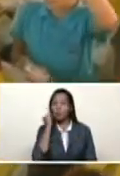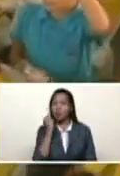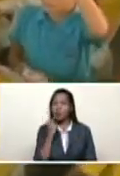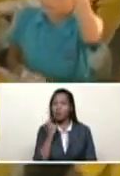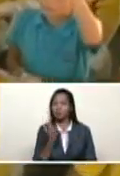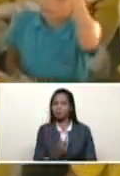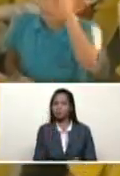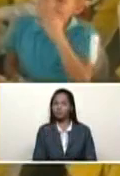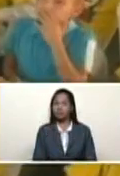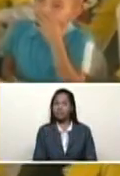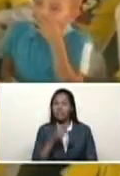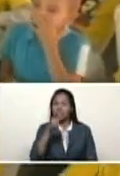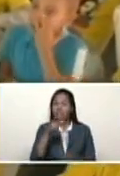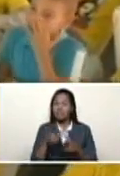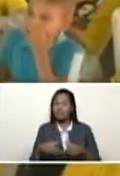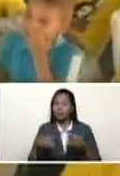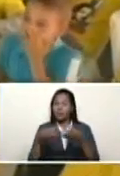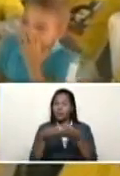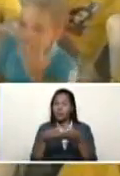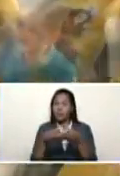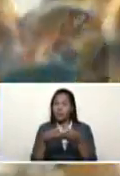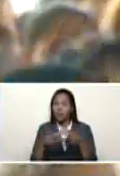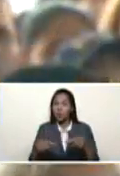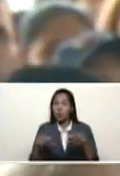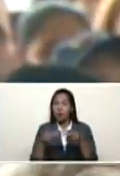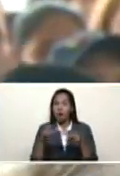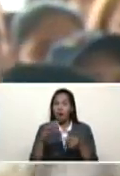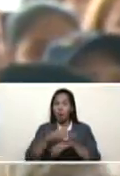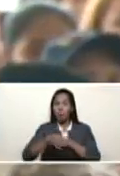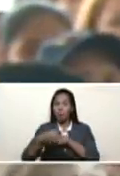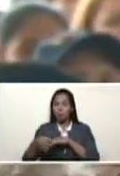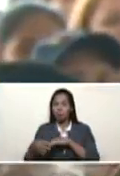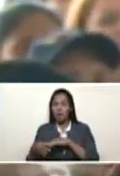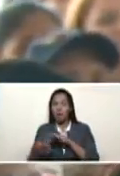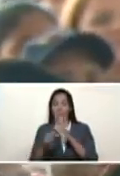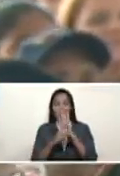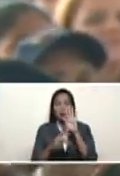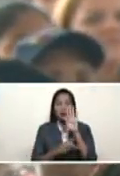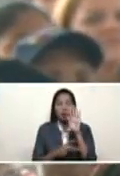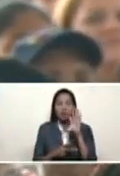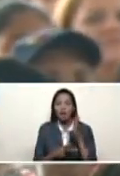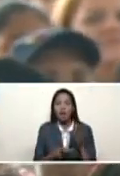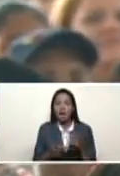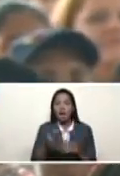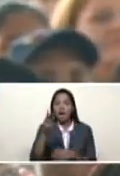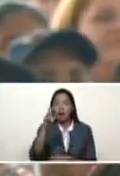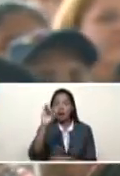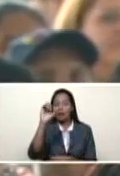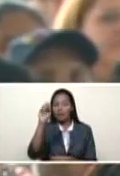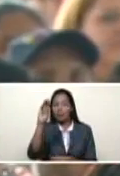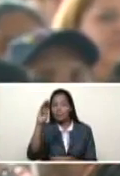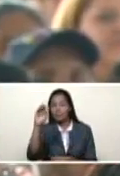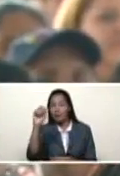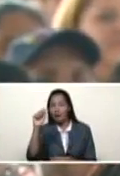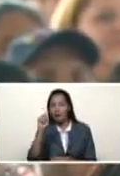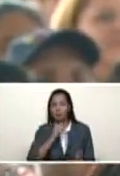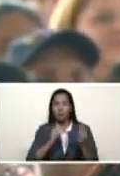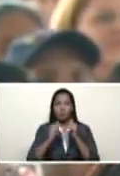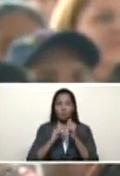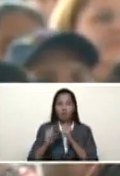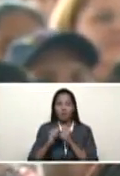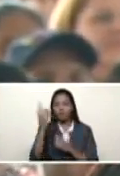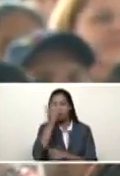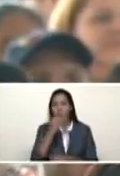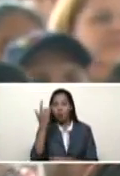ubicado en el municipio Acevedo, en la parroquia Rivas. y el movimiento afrovenezolano, conjuntamente